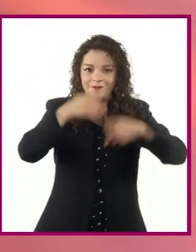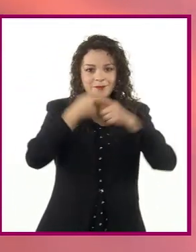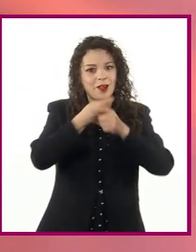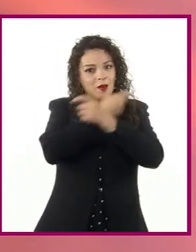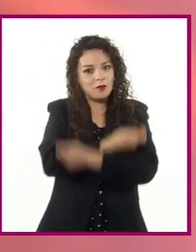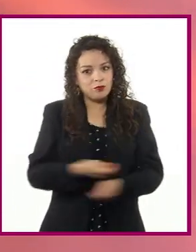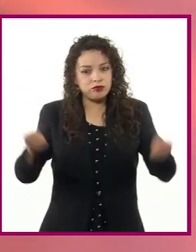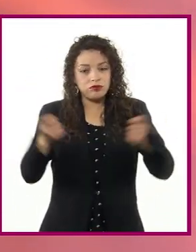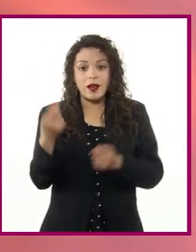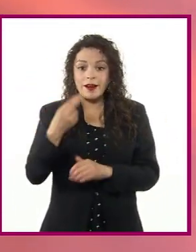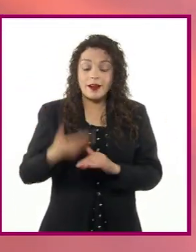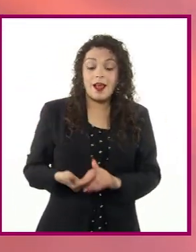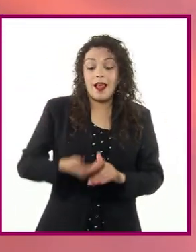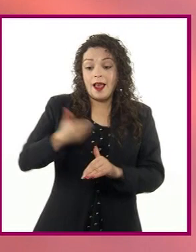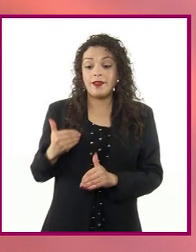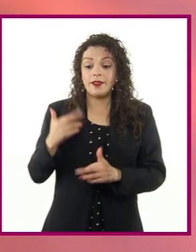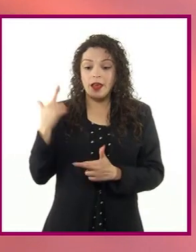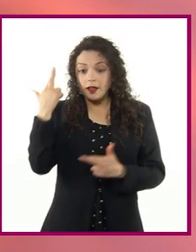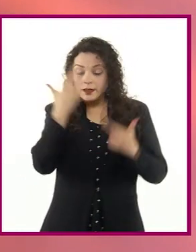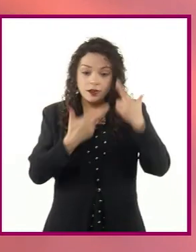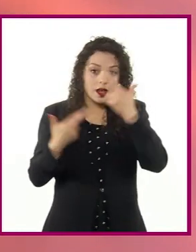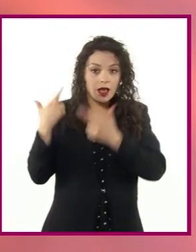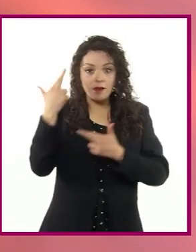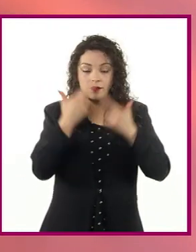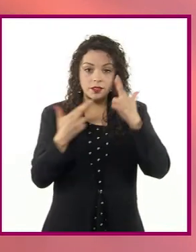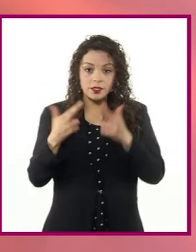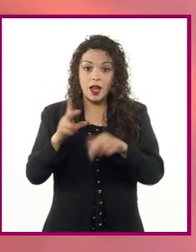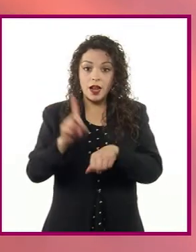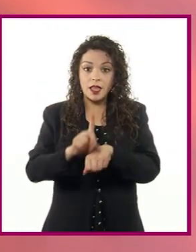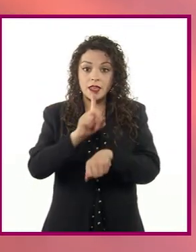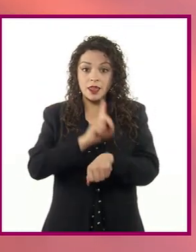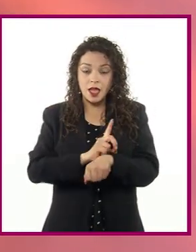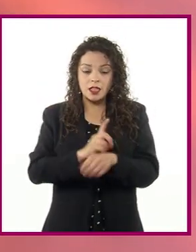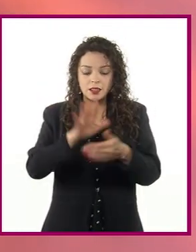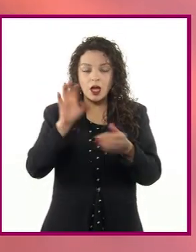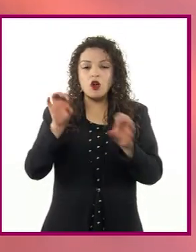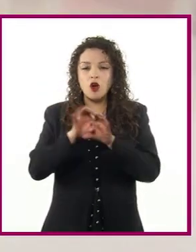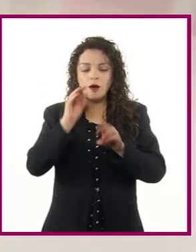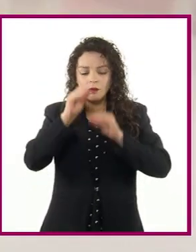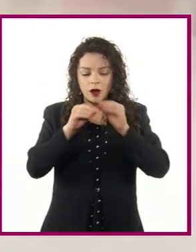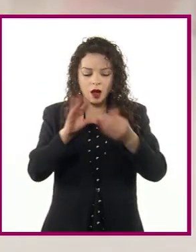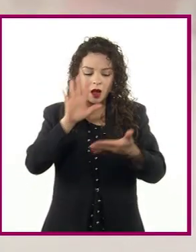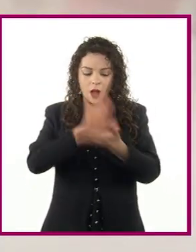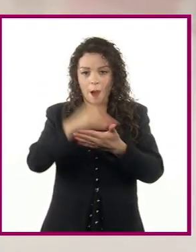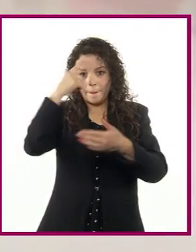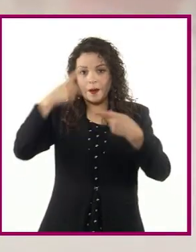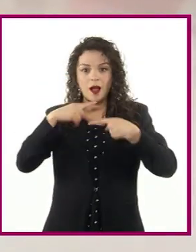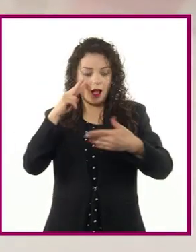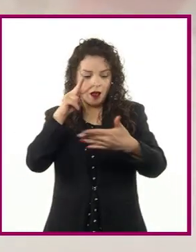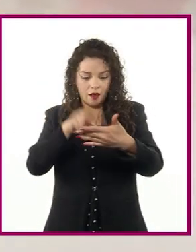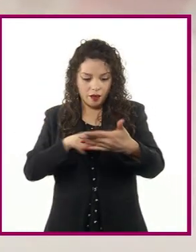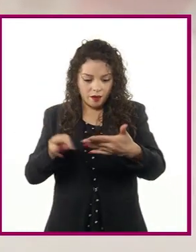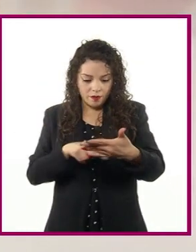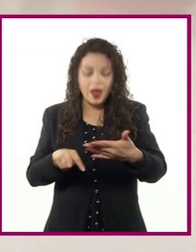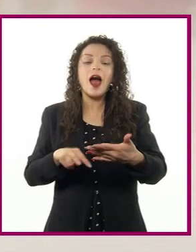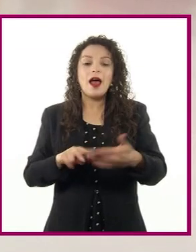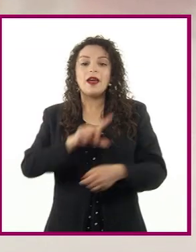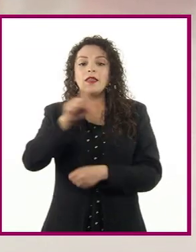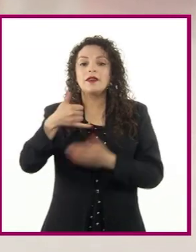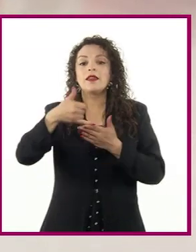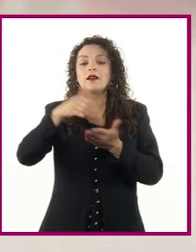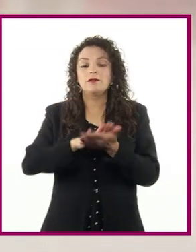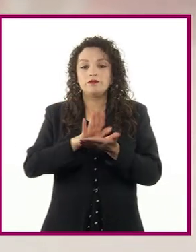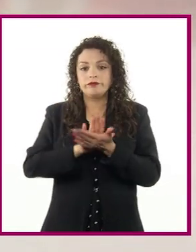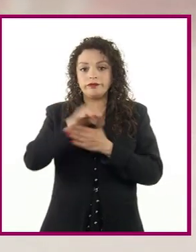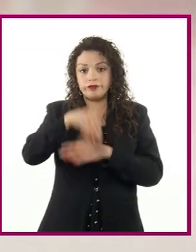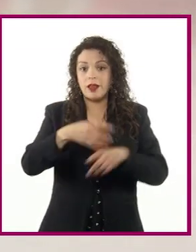hay varios pasos desde la presentación hasta la publicación, que requiere interacción entre el personal de la